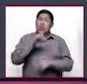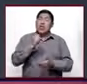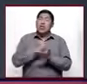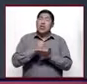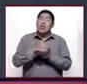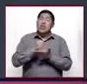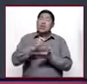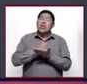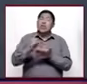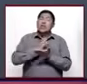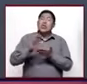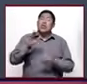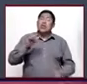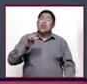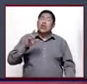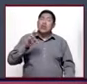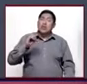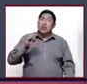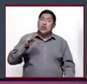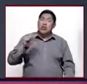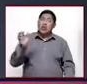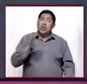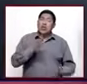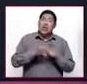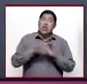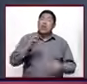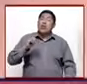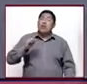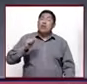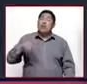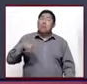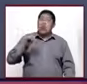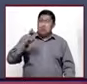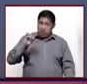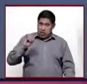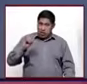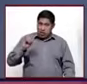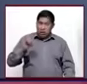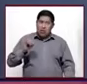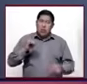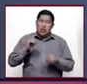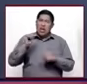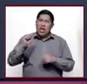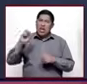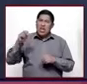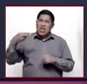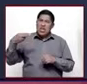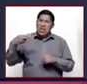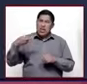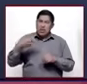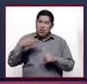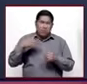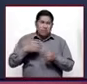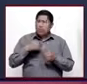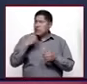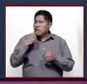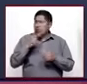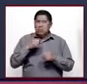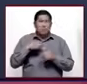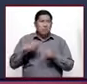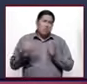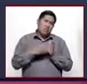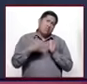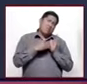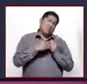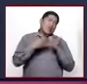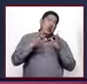de Mapiri. De esa manera fueron atacados los funcionarios de la Agencia Nacional de Hidrocarburos y ahora ya